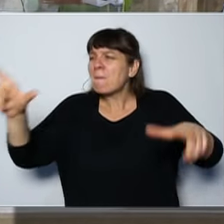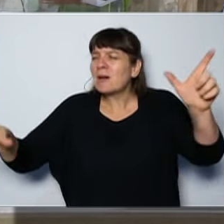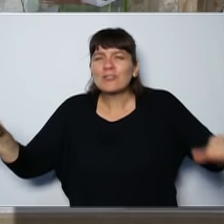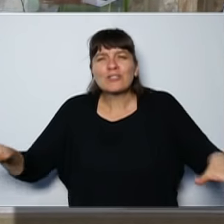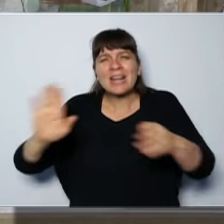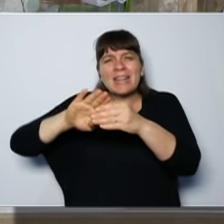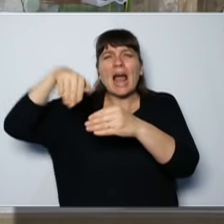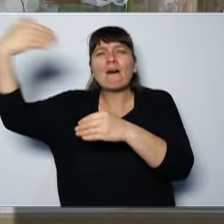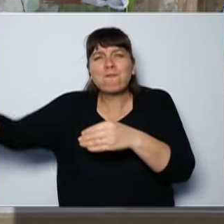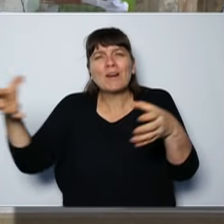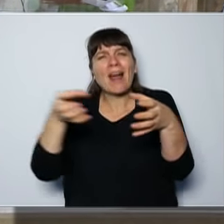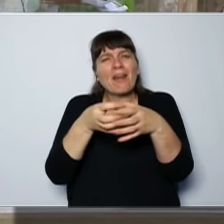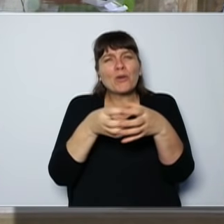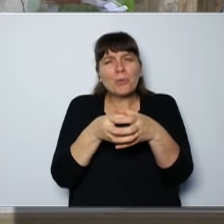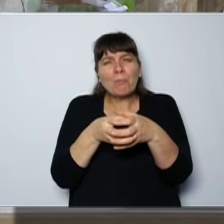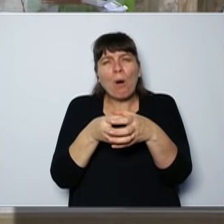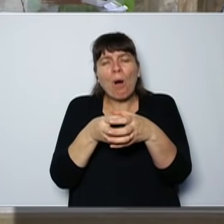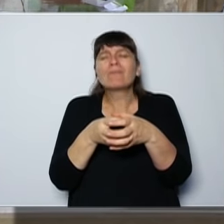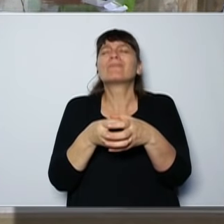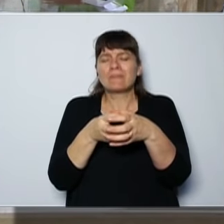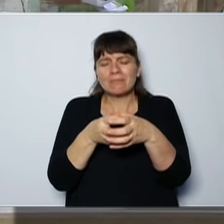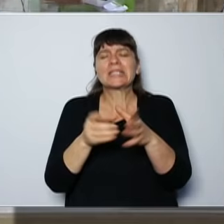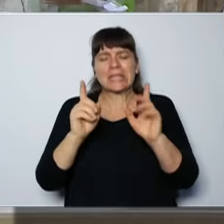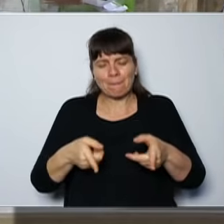están fuera del grupo.